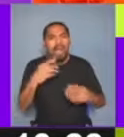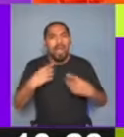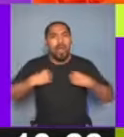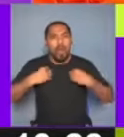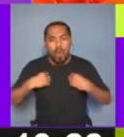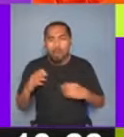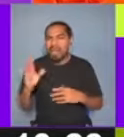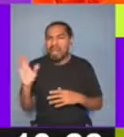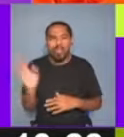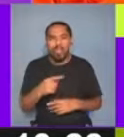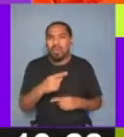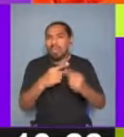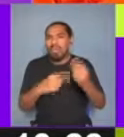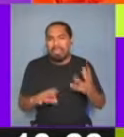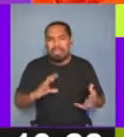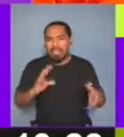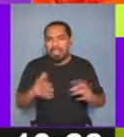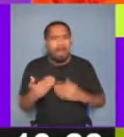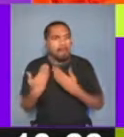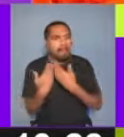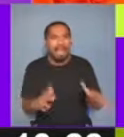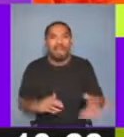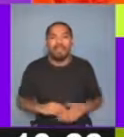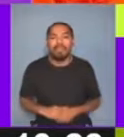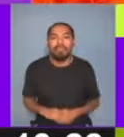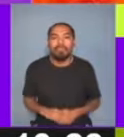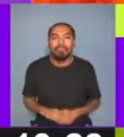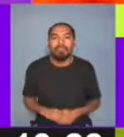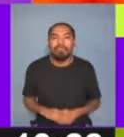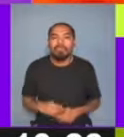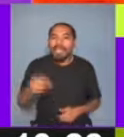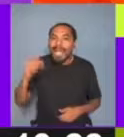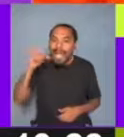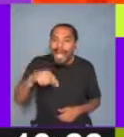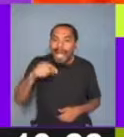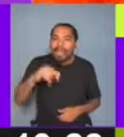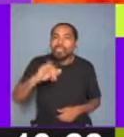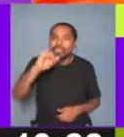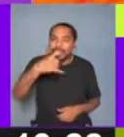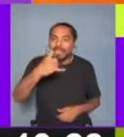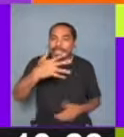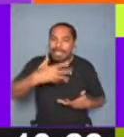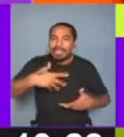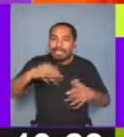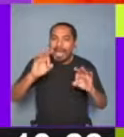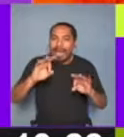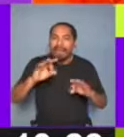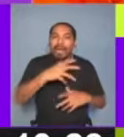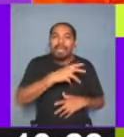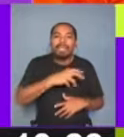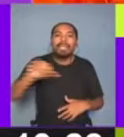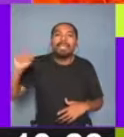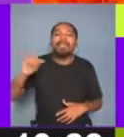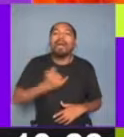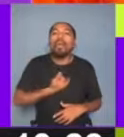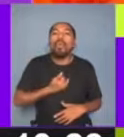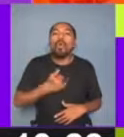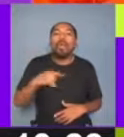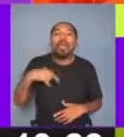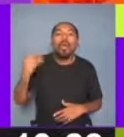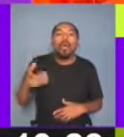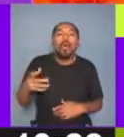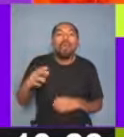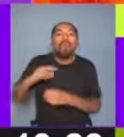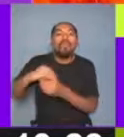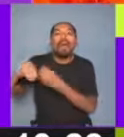parte de la vivienda eh en ellos se han este lo hemos evacuado pero lo hemos llevado a la casa de de familiar eh eso